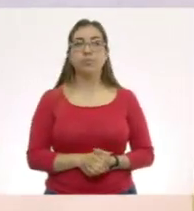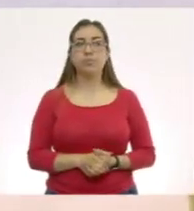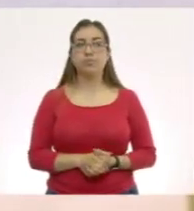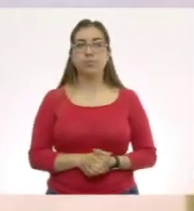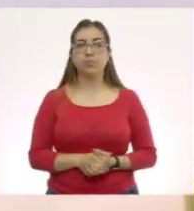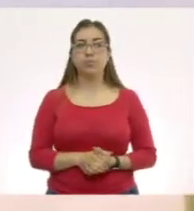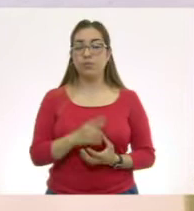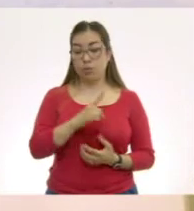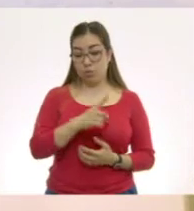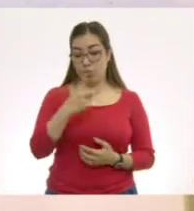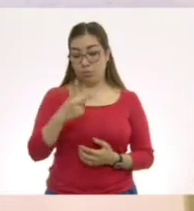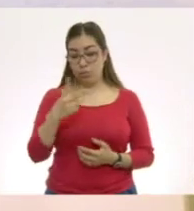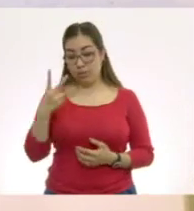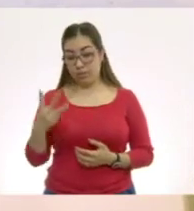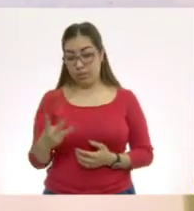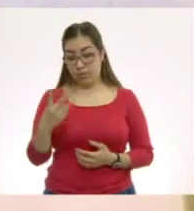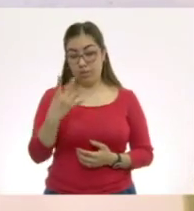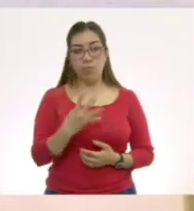4.